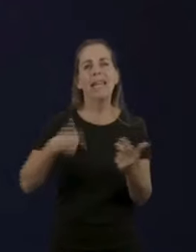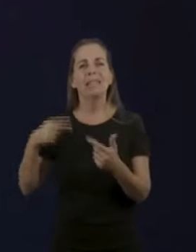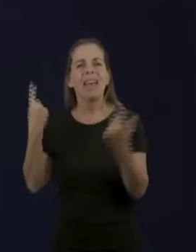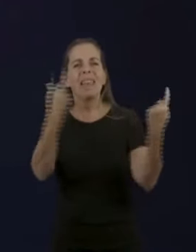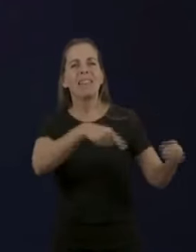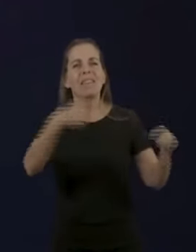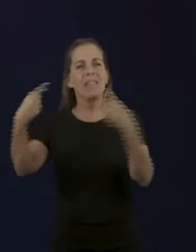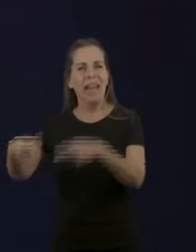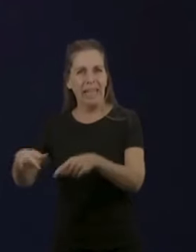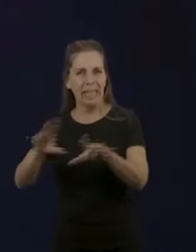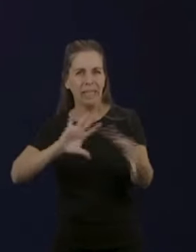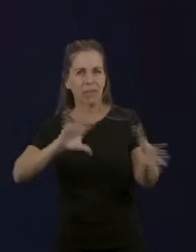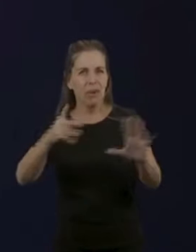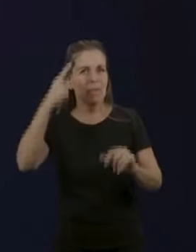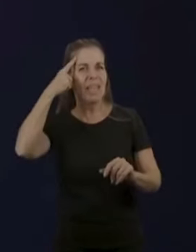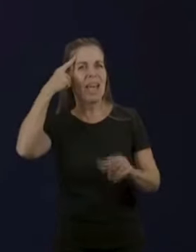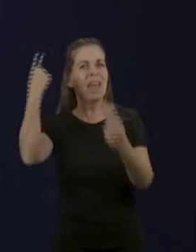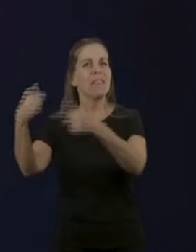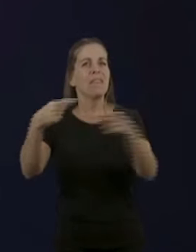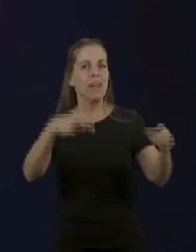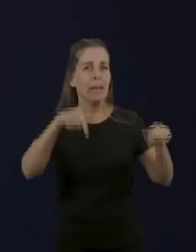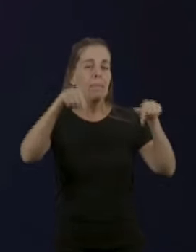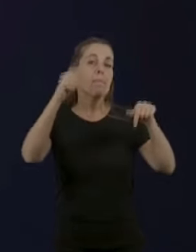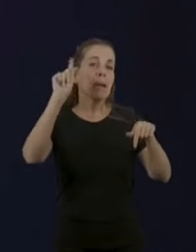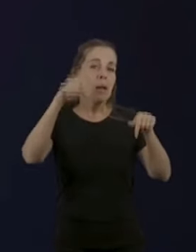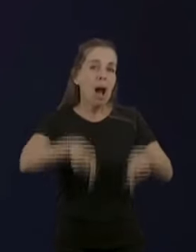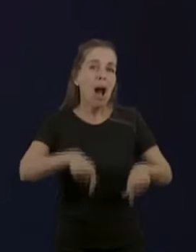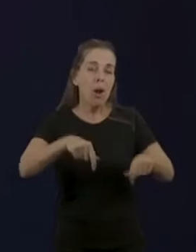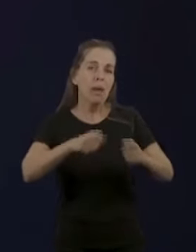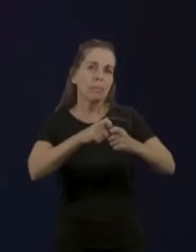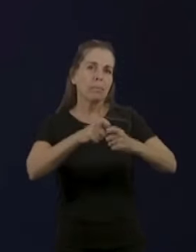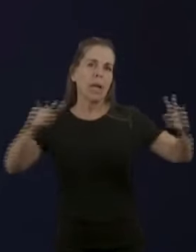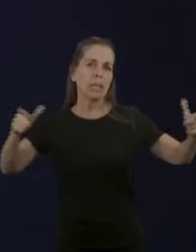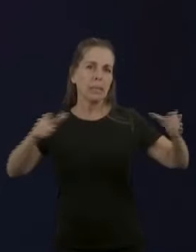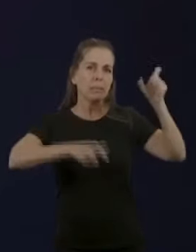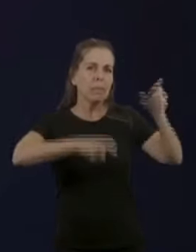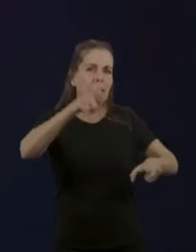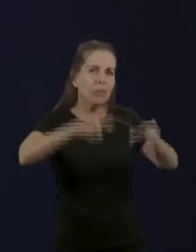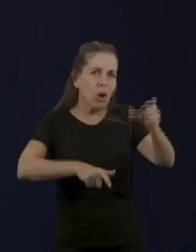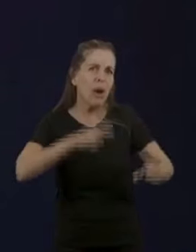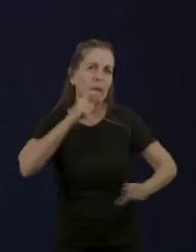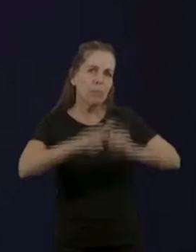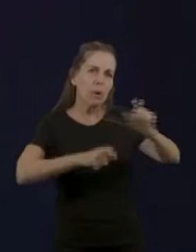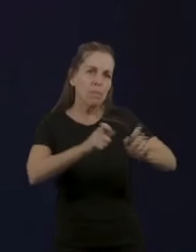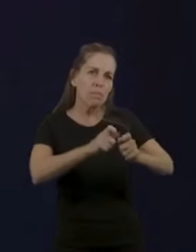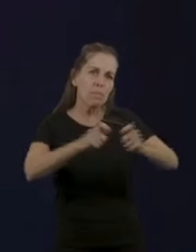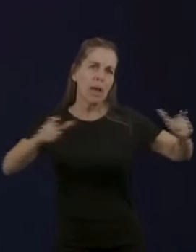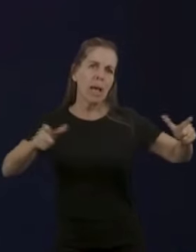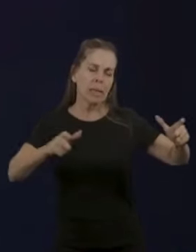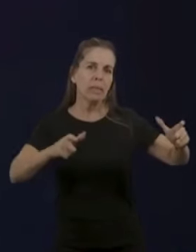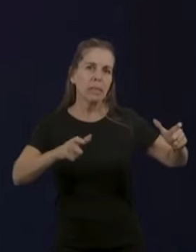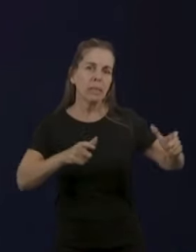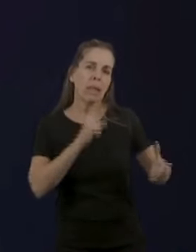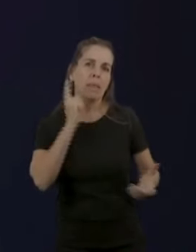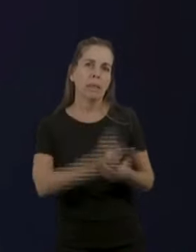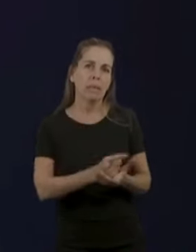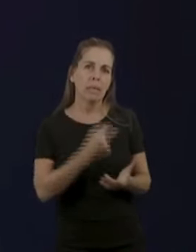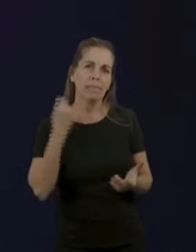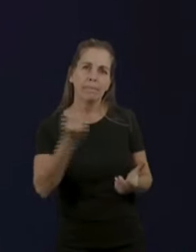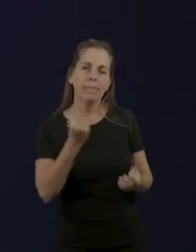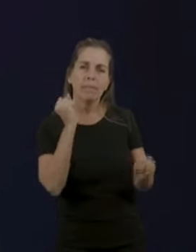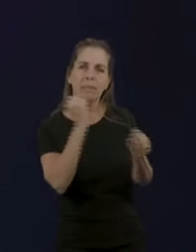cada vez son más los que eh deciden trabajar y entienden esta manera como la única de